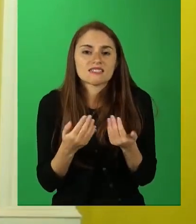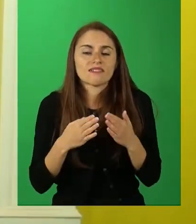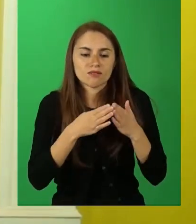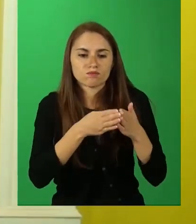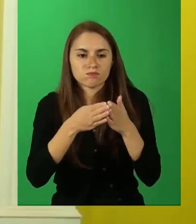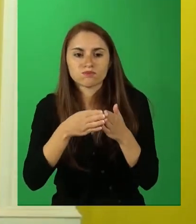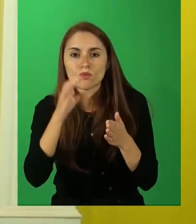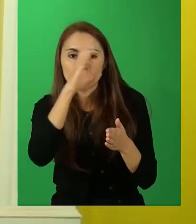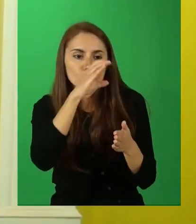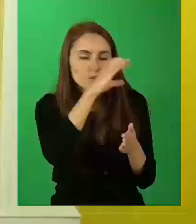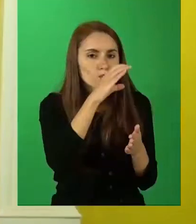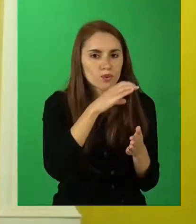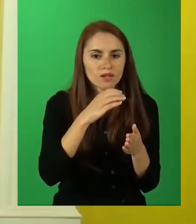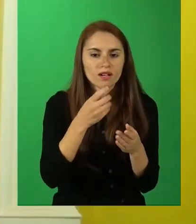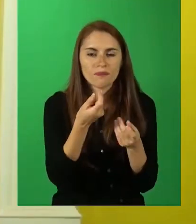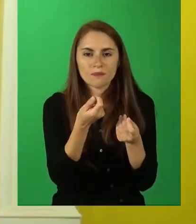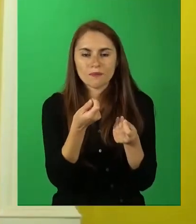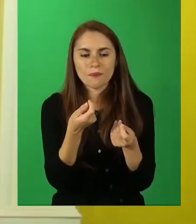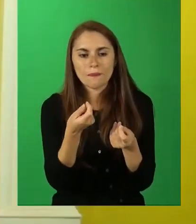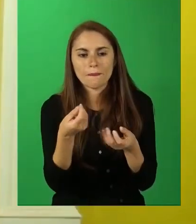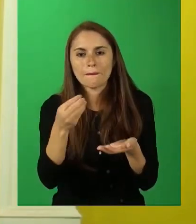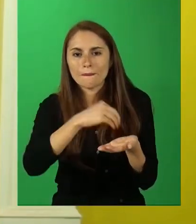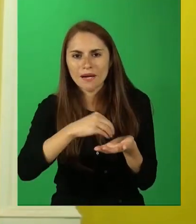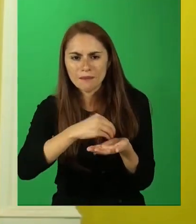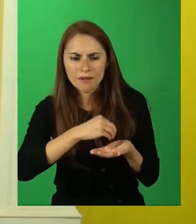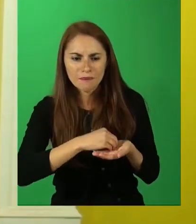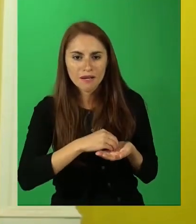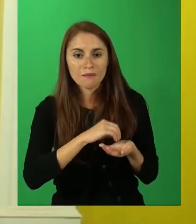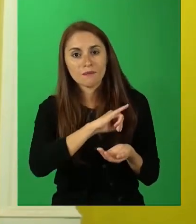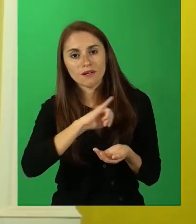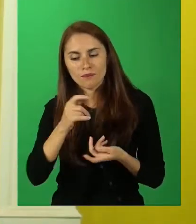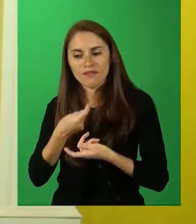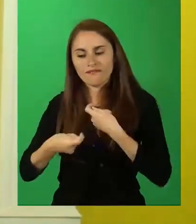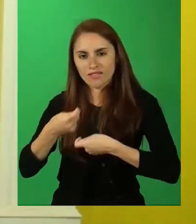interesaba obtener más especias para poder venderlas.